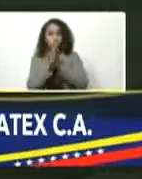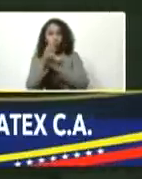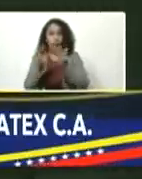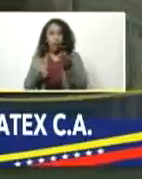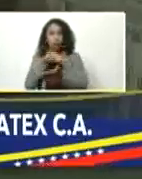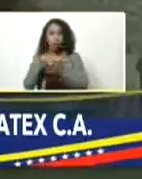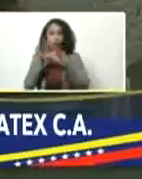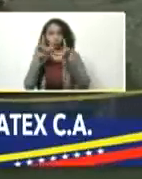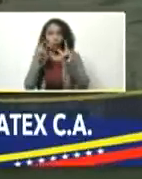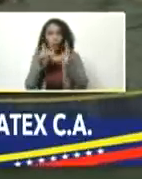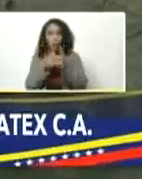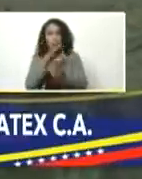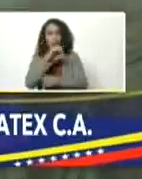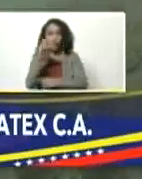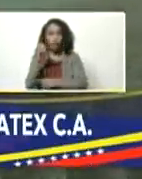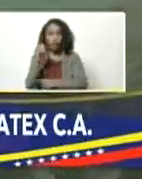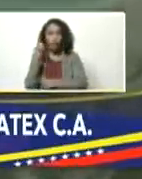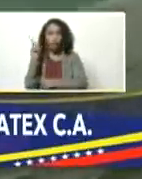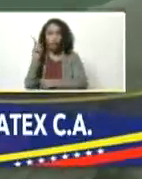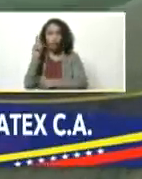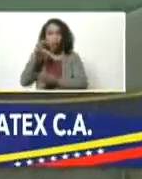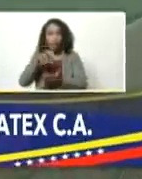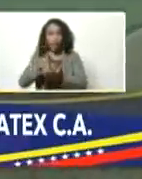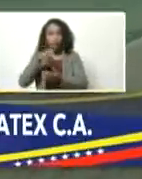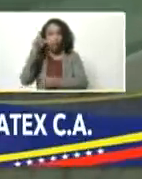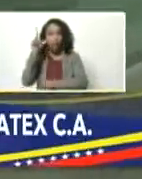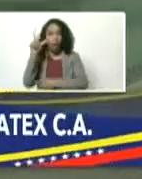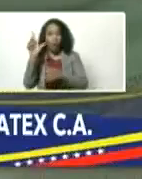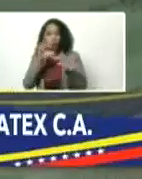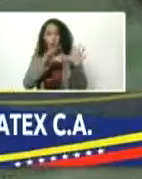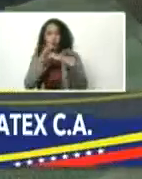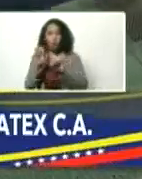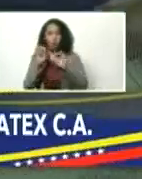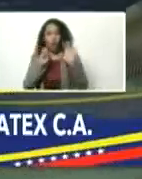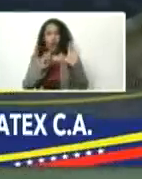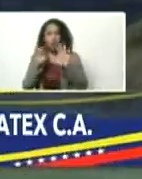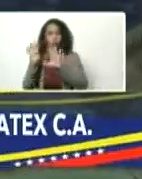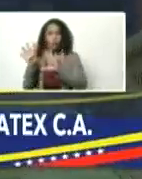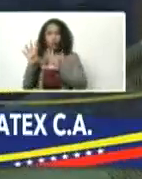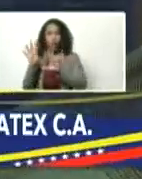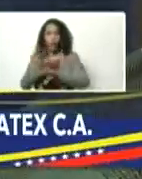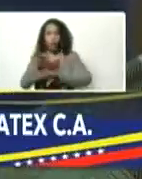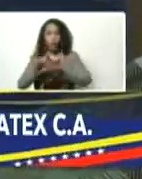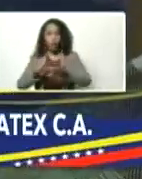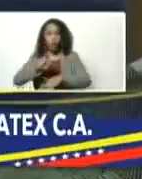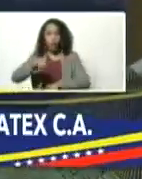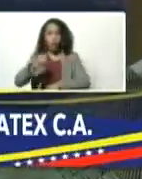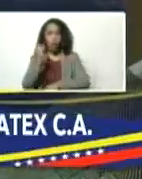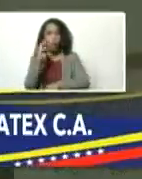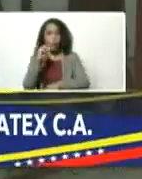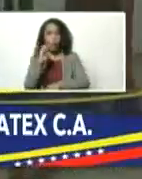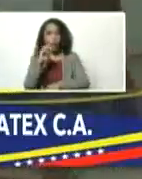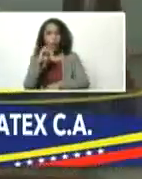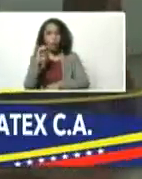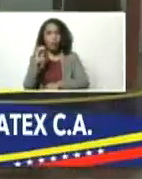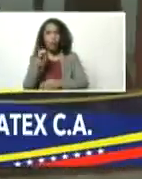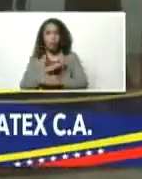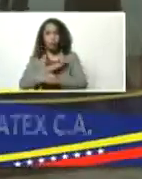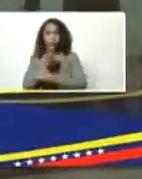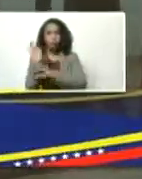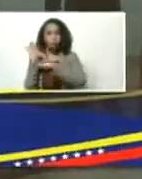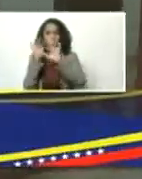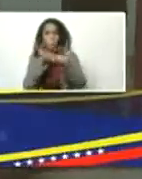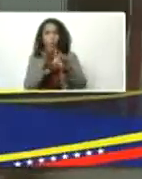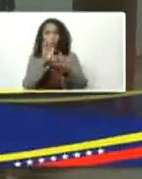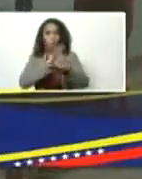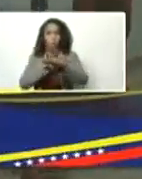cuales 11.500 son del estado Lara y 879 del municipio Jiménez. Han acudido al llamado. En este estado